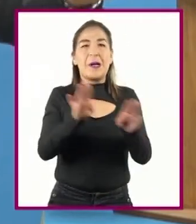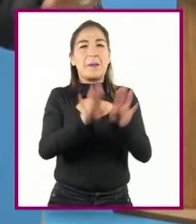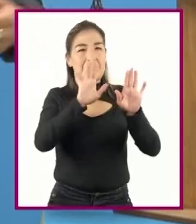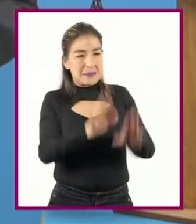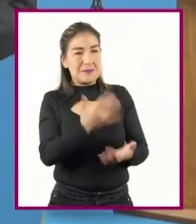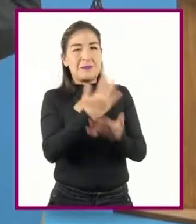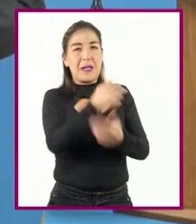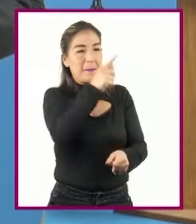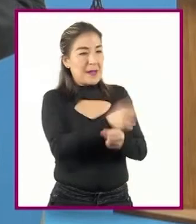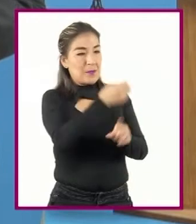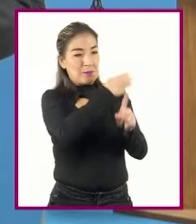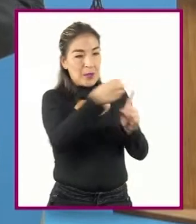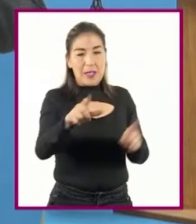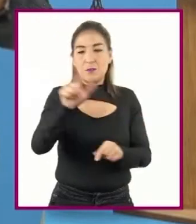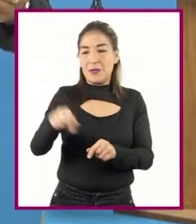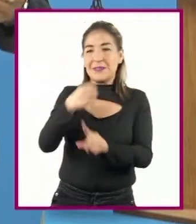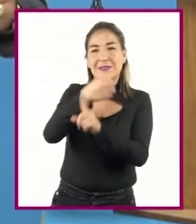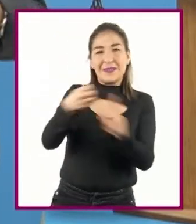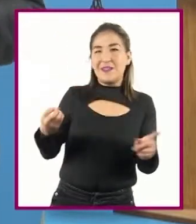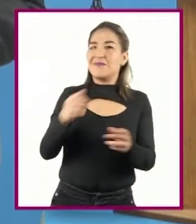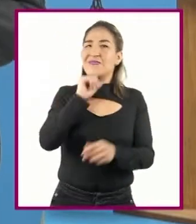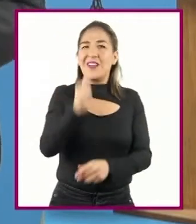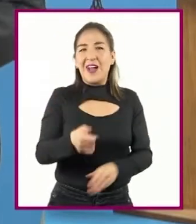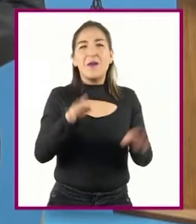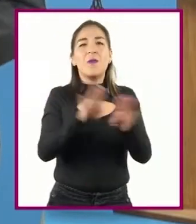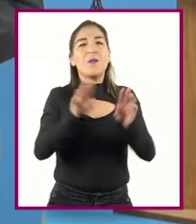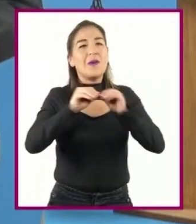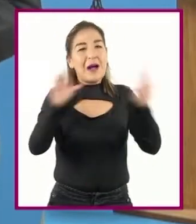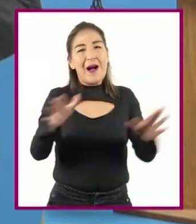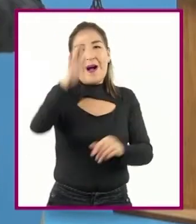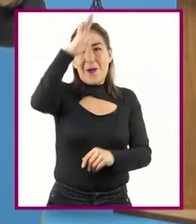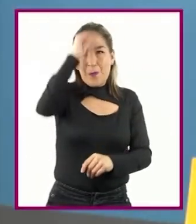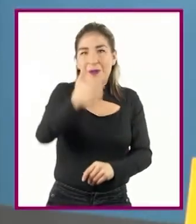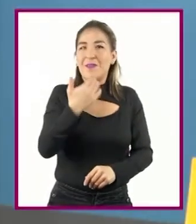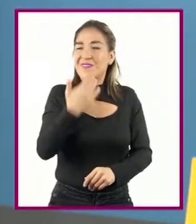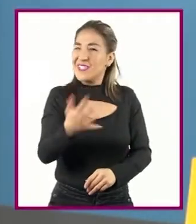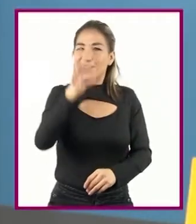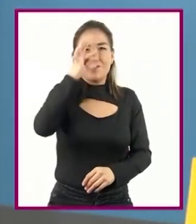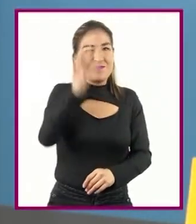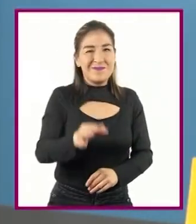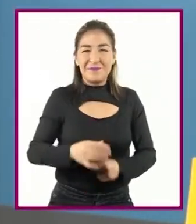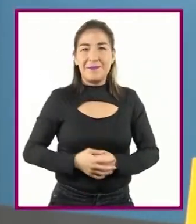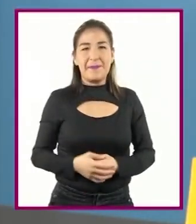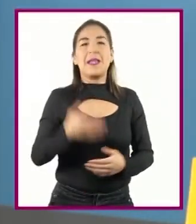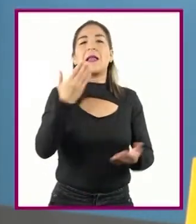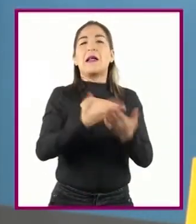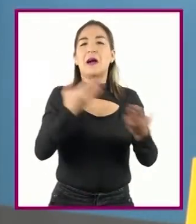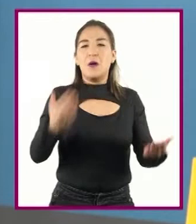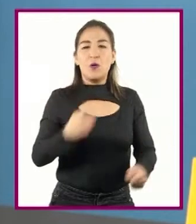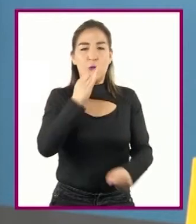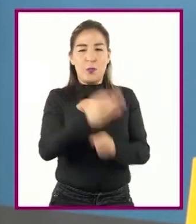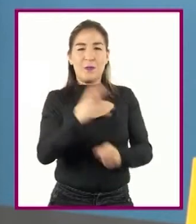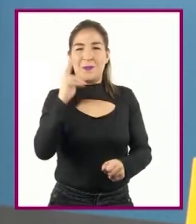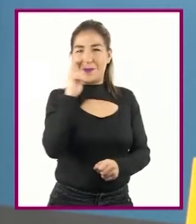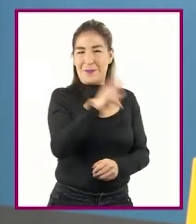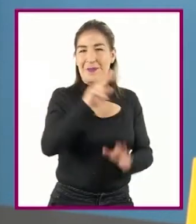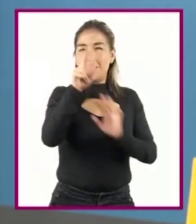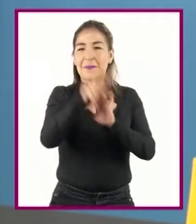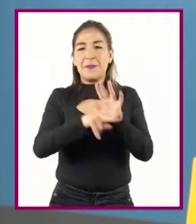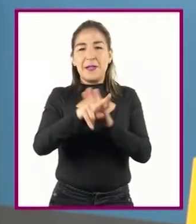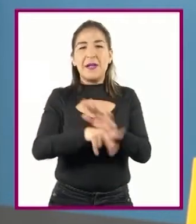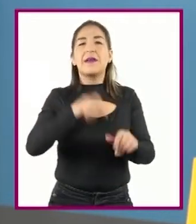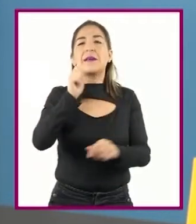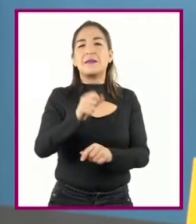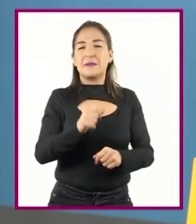se expresan con claridad, no pueden llegar a un acuerdo. Ahora, con el siguiente video,